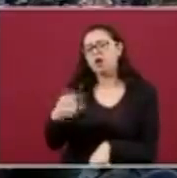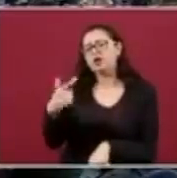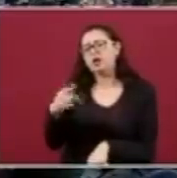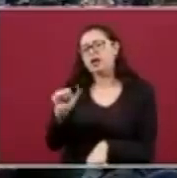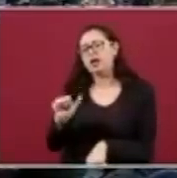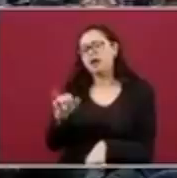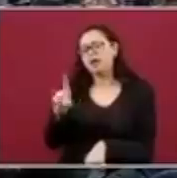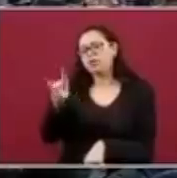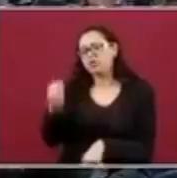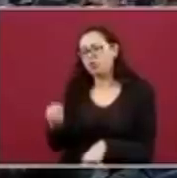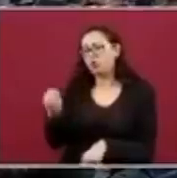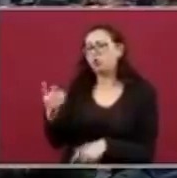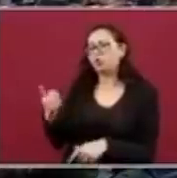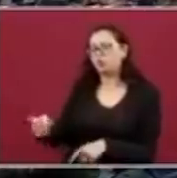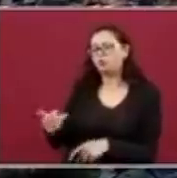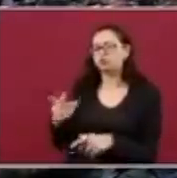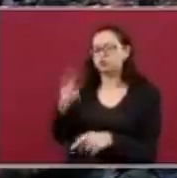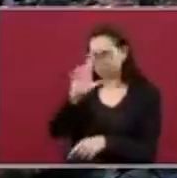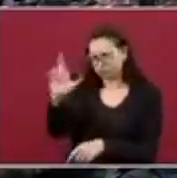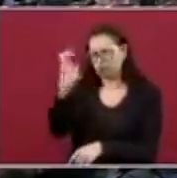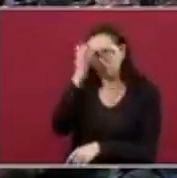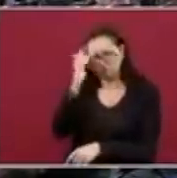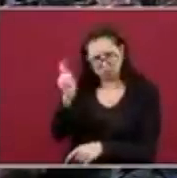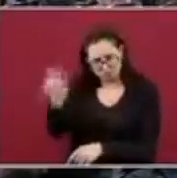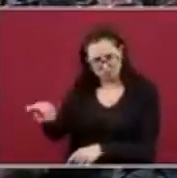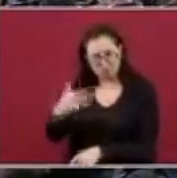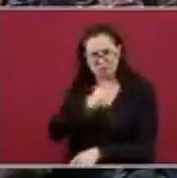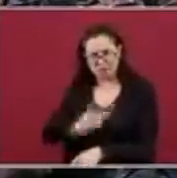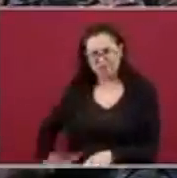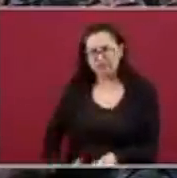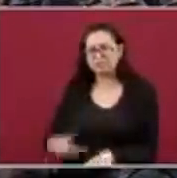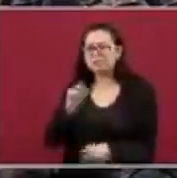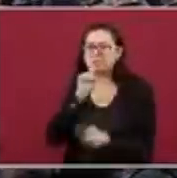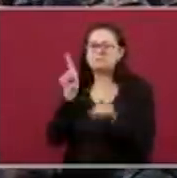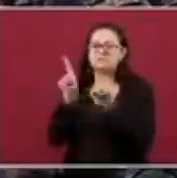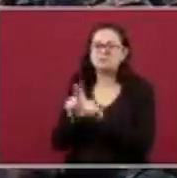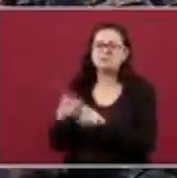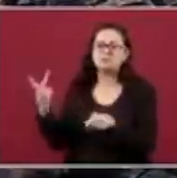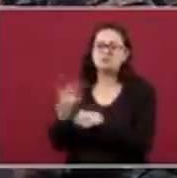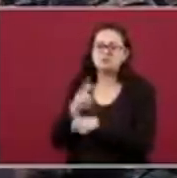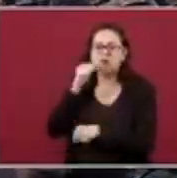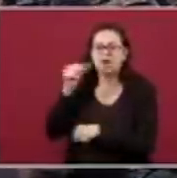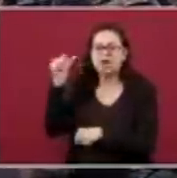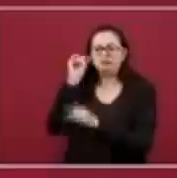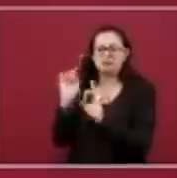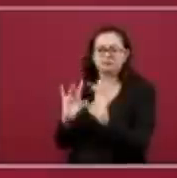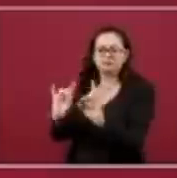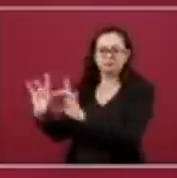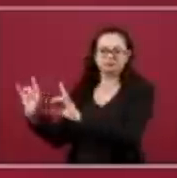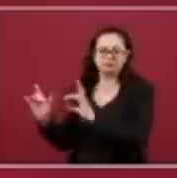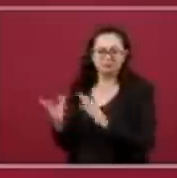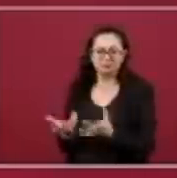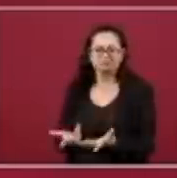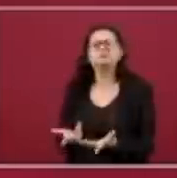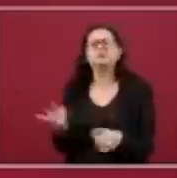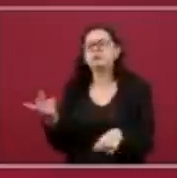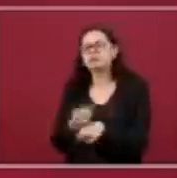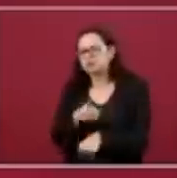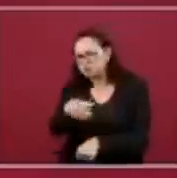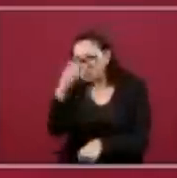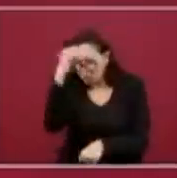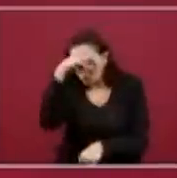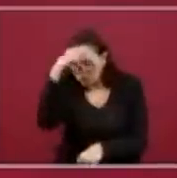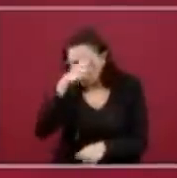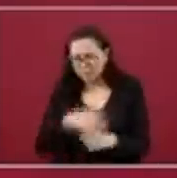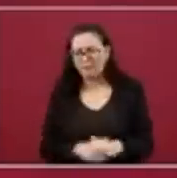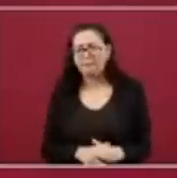de lo que sucedió ayer con el periodista mexicano Jorge Ramos allá en Venezuela. Bueno, mire, nada